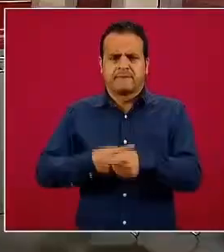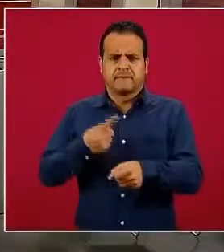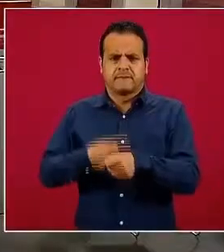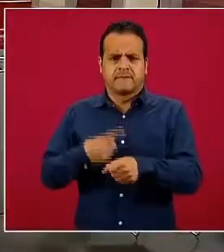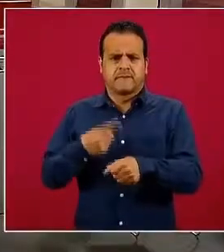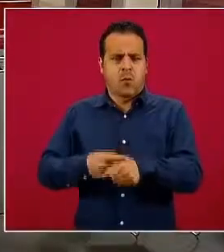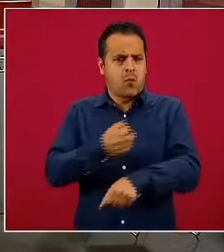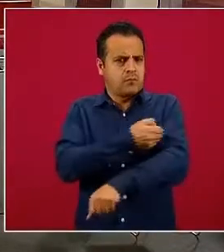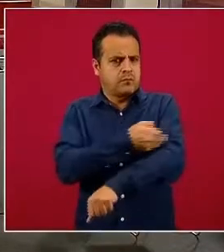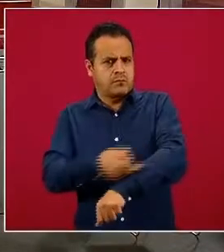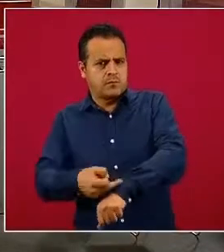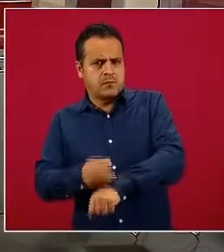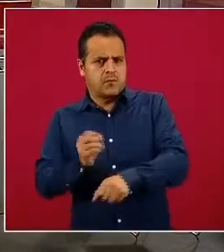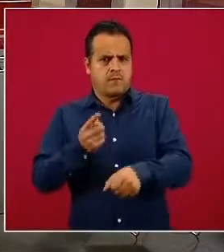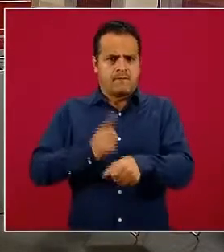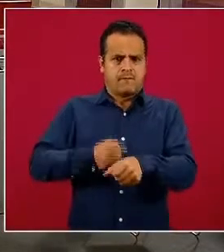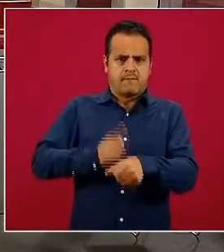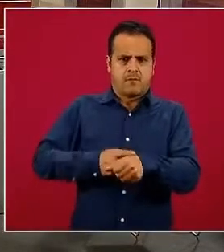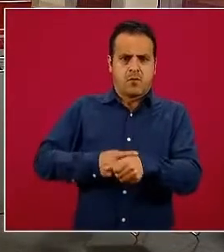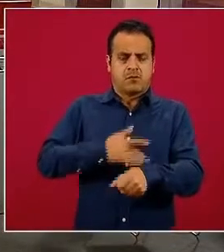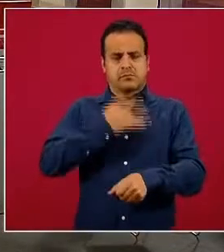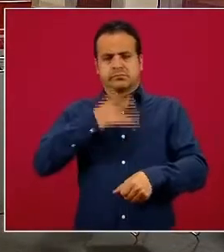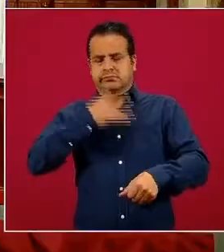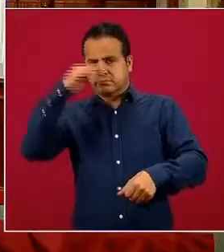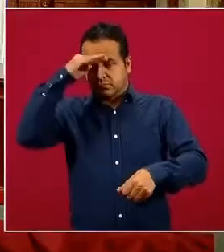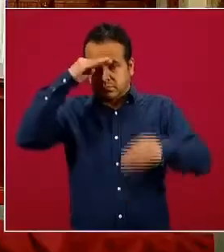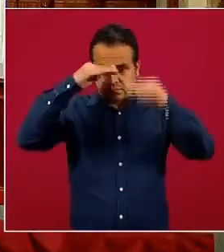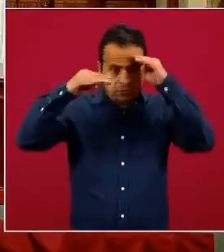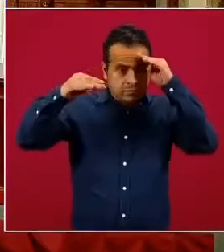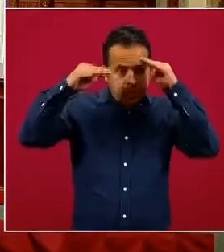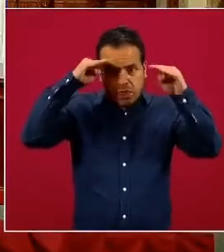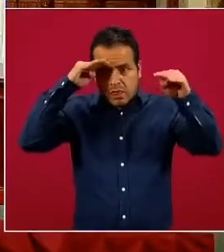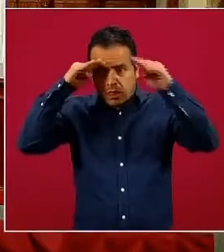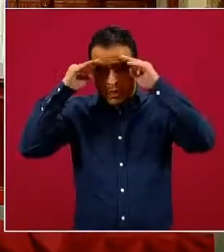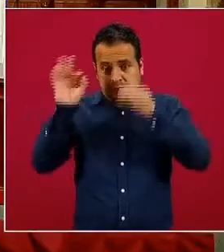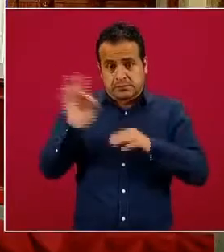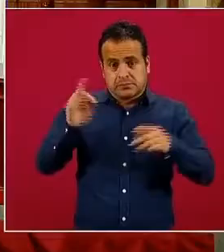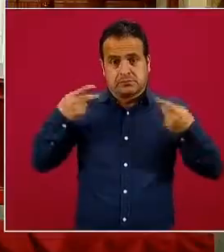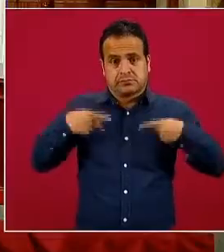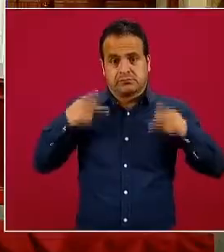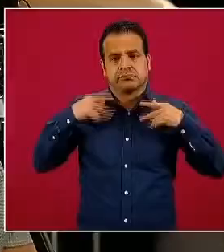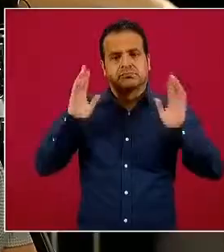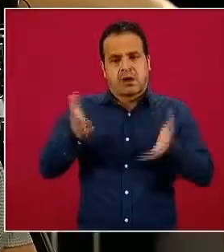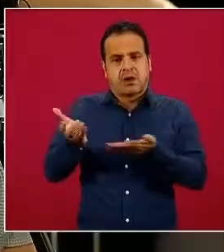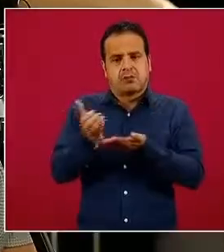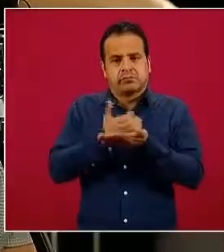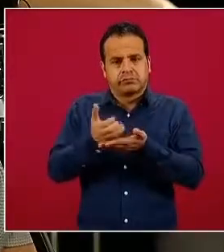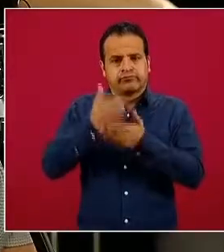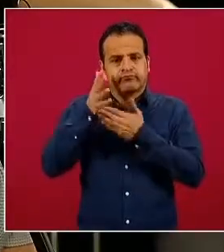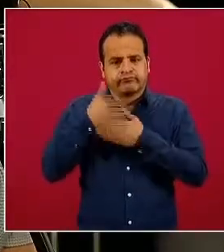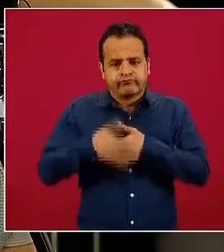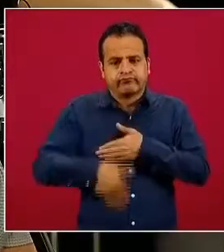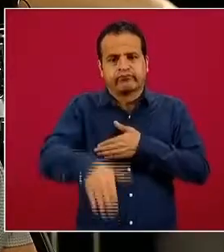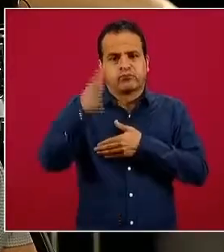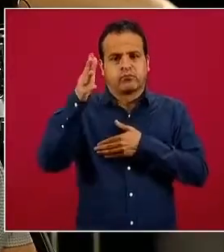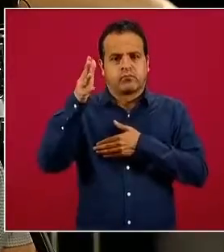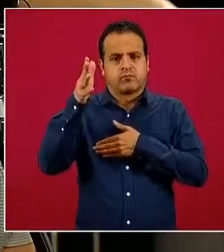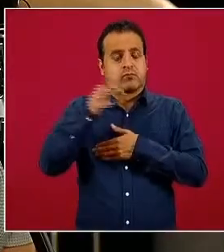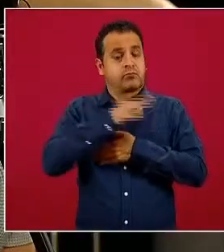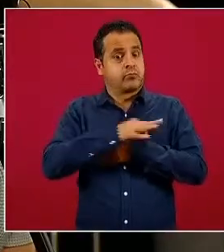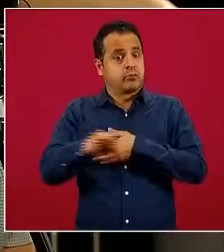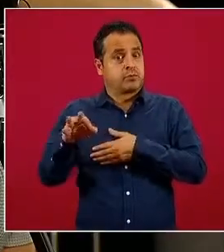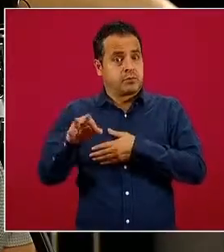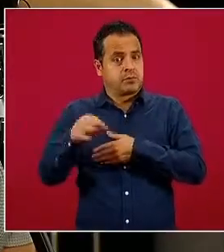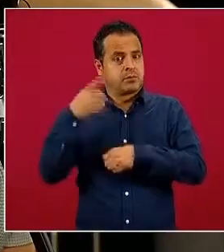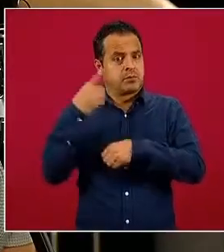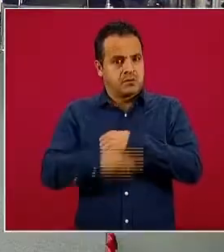y pudiera estar pensando a lo mejor alguien que salió de la intubación que más adelante va a poder desarrollar o puede estar vulnerable a